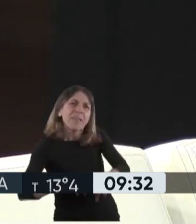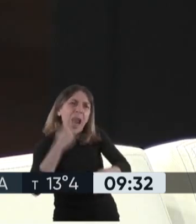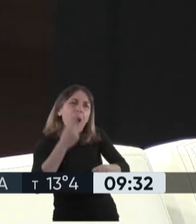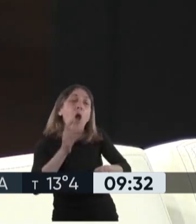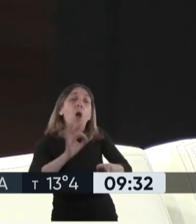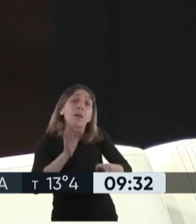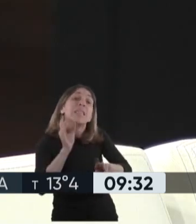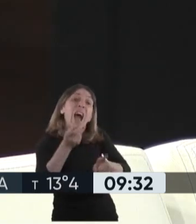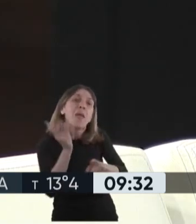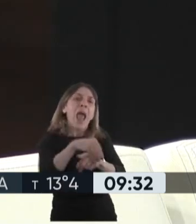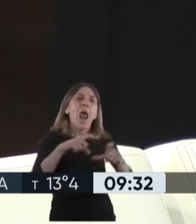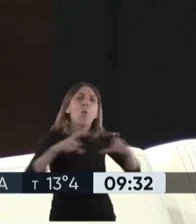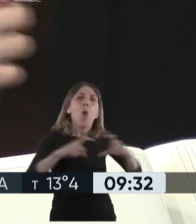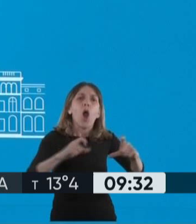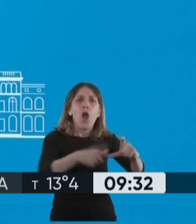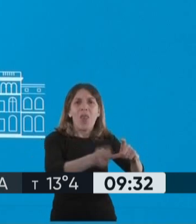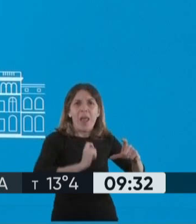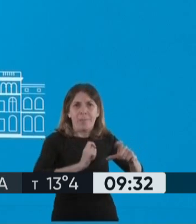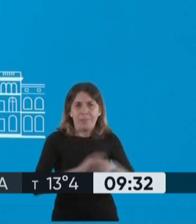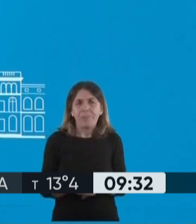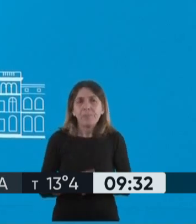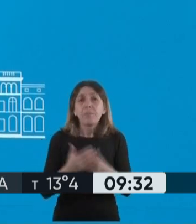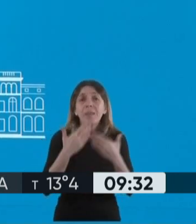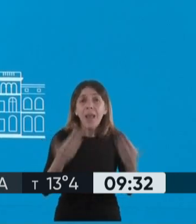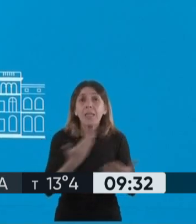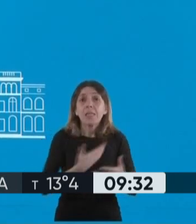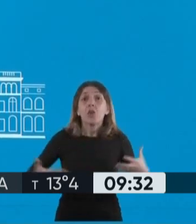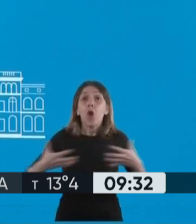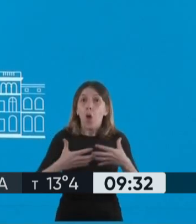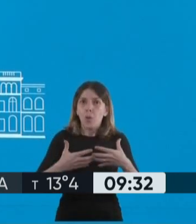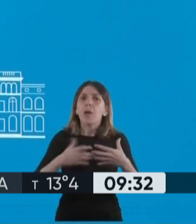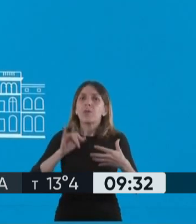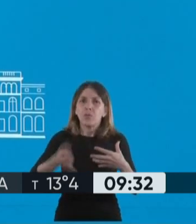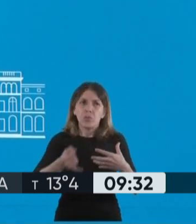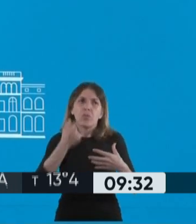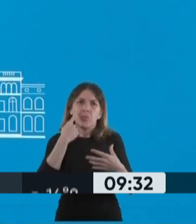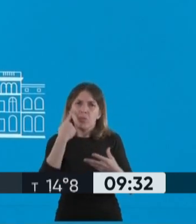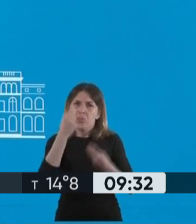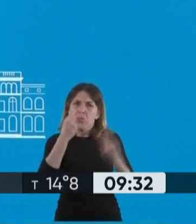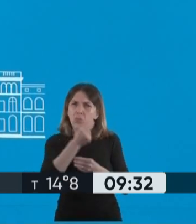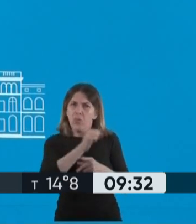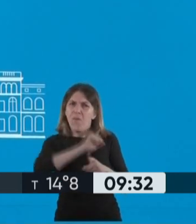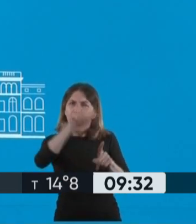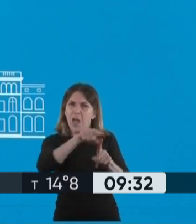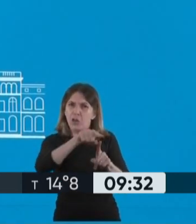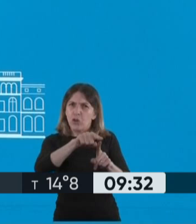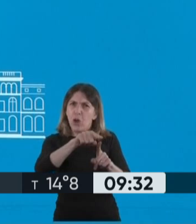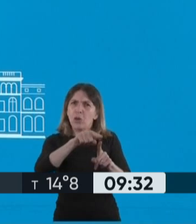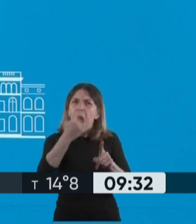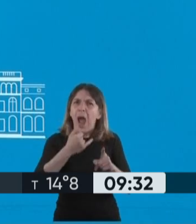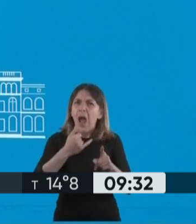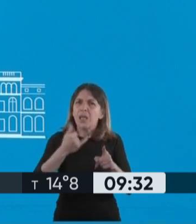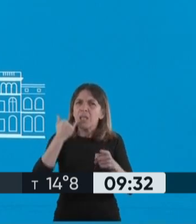de bonificación. Gracias. El Gobierno ve la inflación con preocupación y está llevando adelante una cantidad de